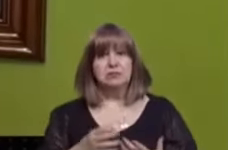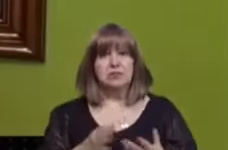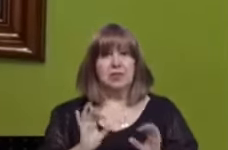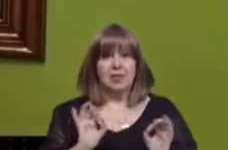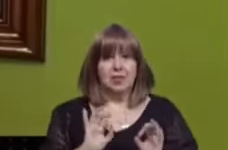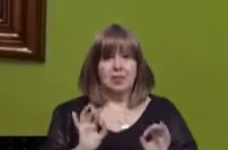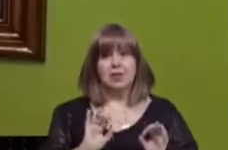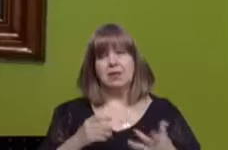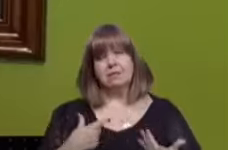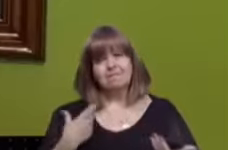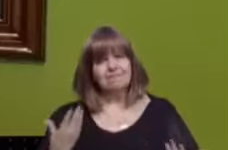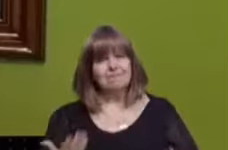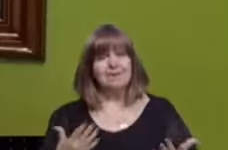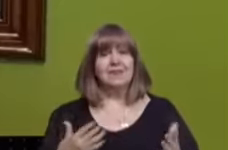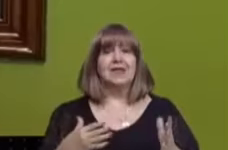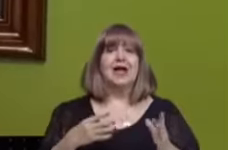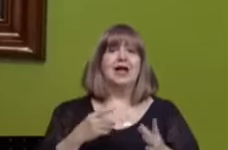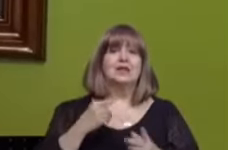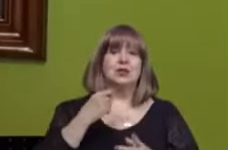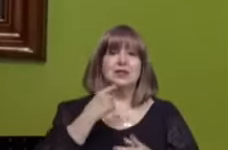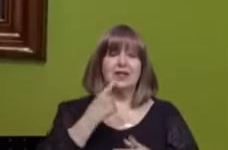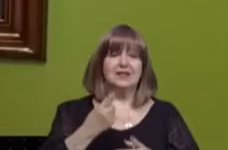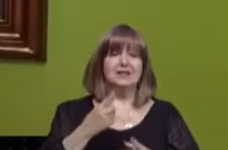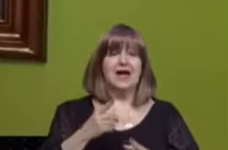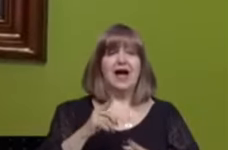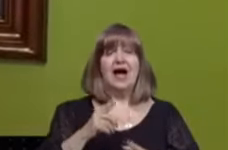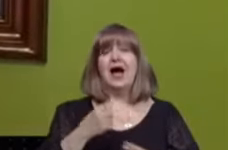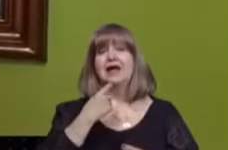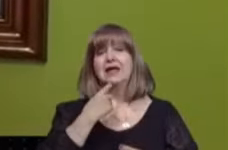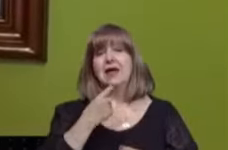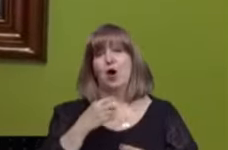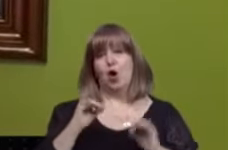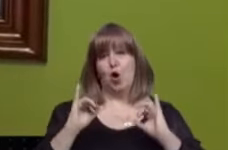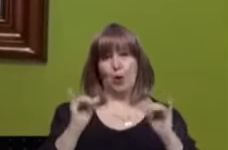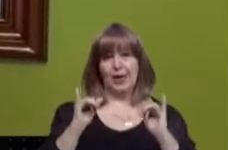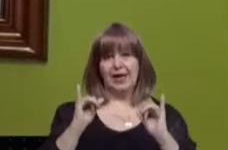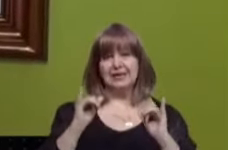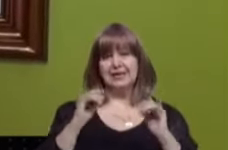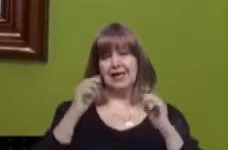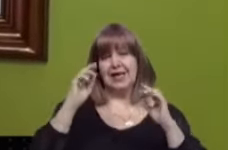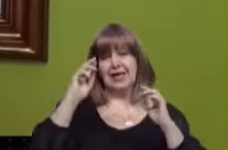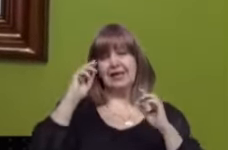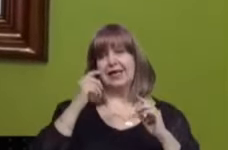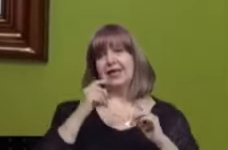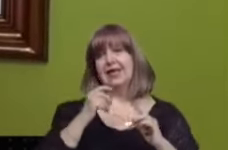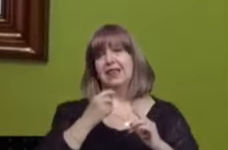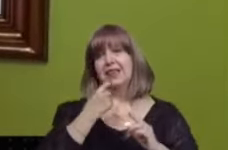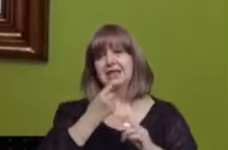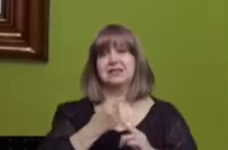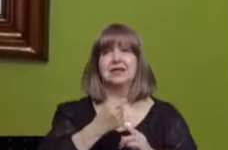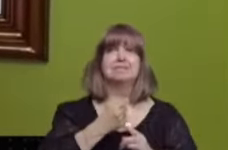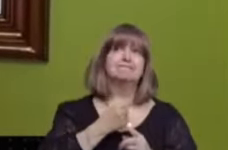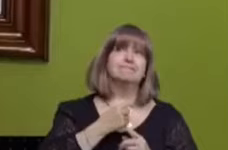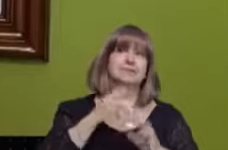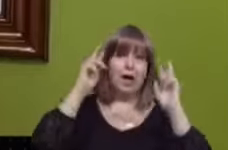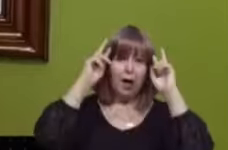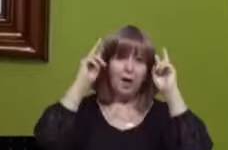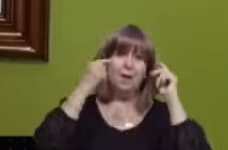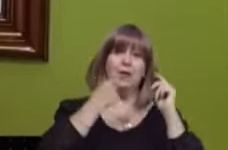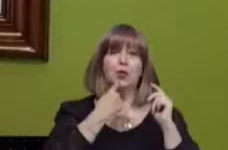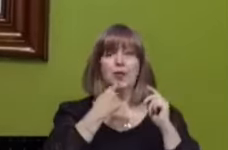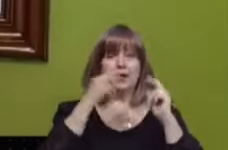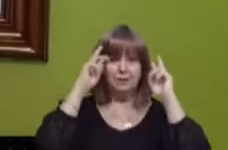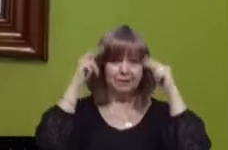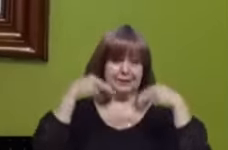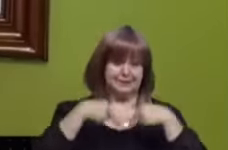complejo, el de los chicos que no... que se preguntan y que no tienen tantos deseos de ser papás y mamás, es un tema